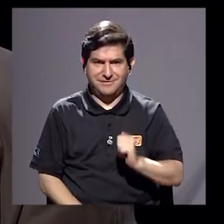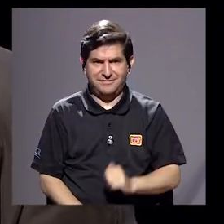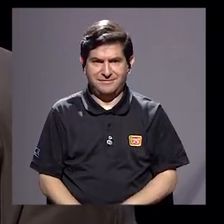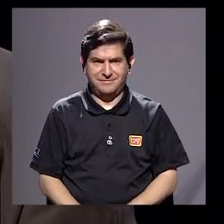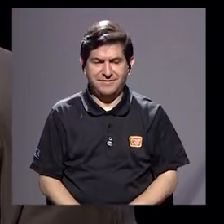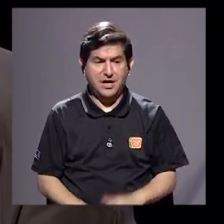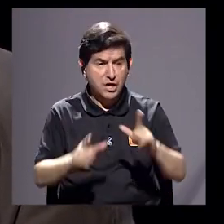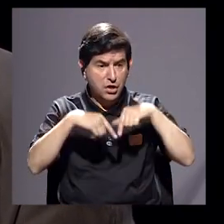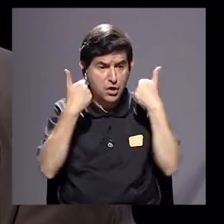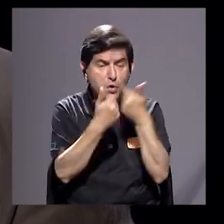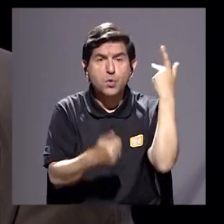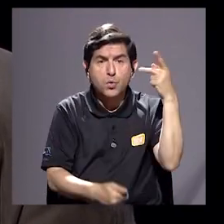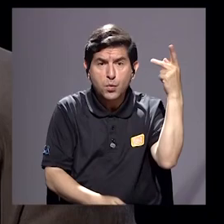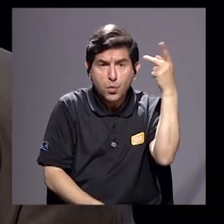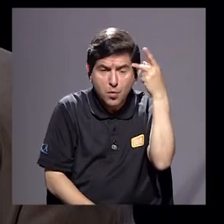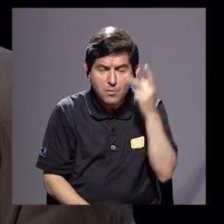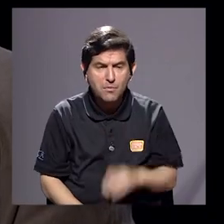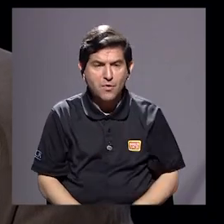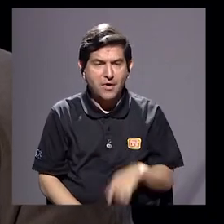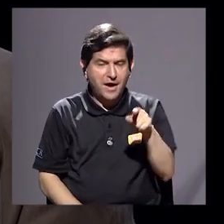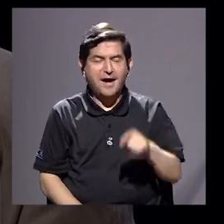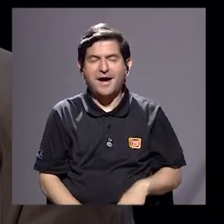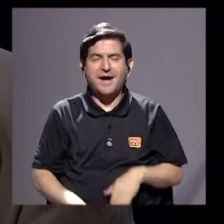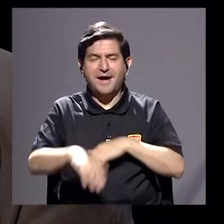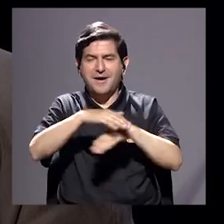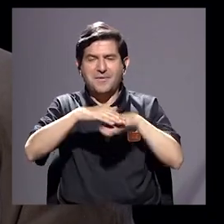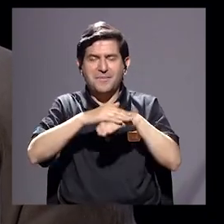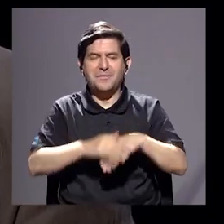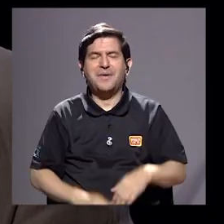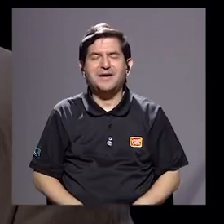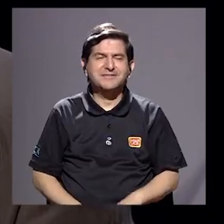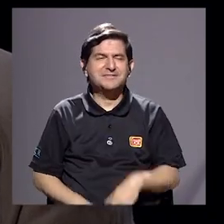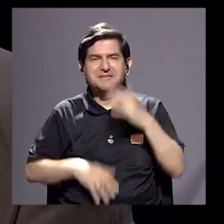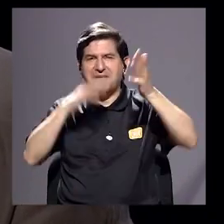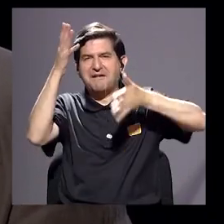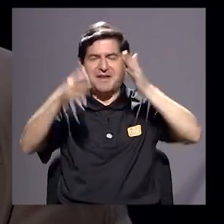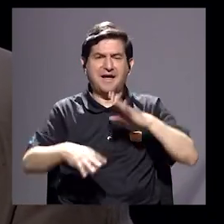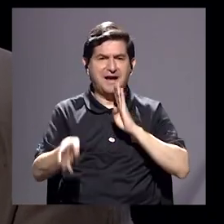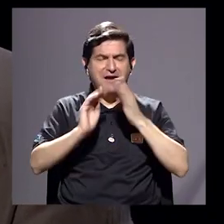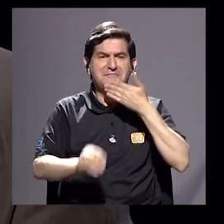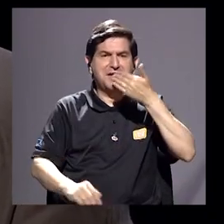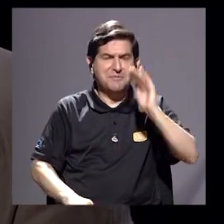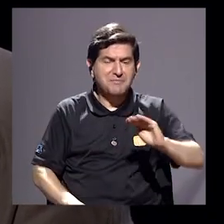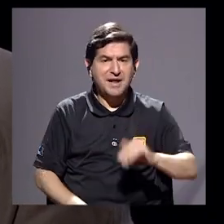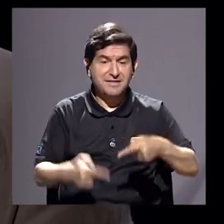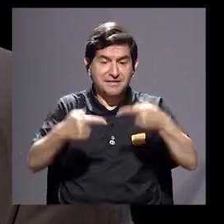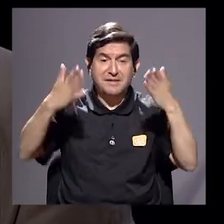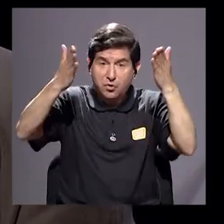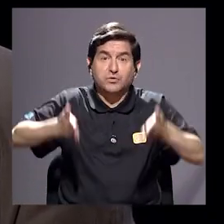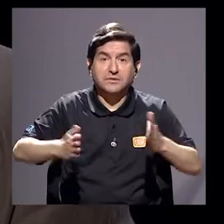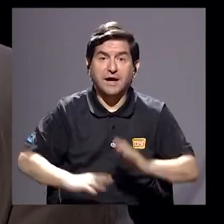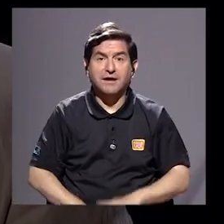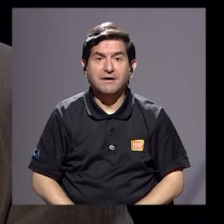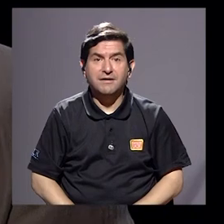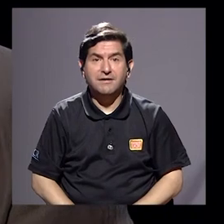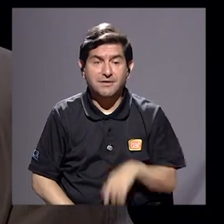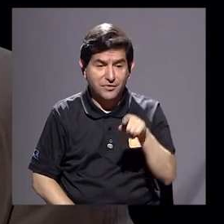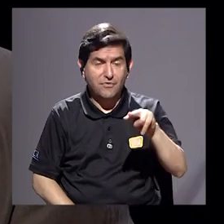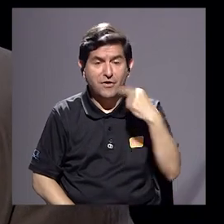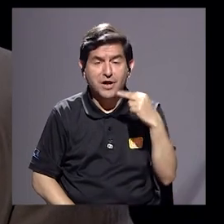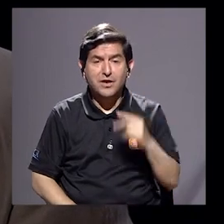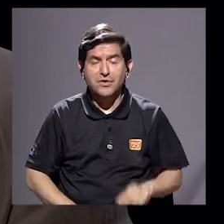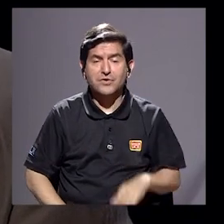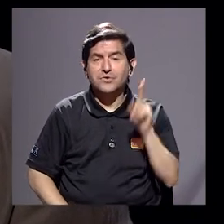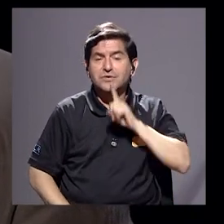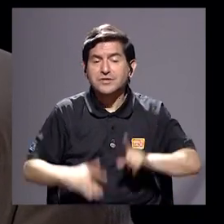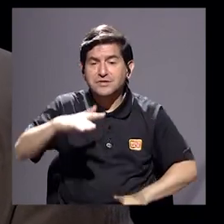las agrupaciones políticas inventan plataformas para difamar o hablar mal del opositor y generan la noticia